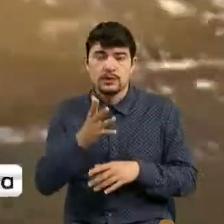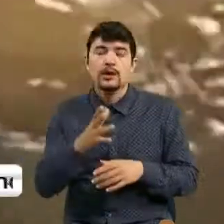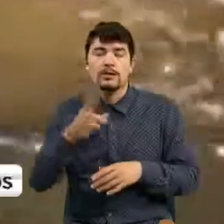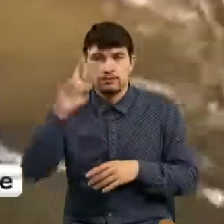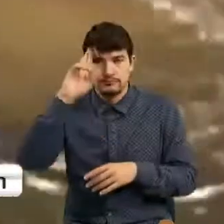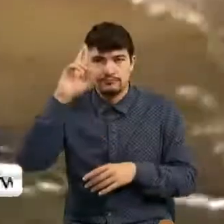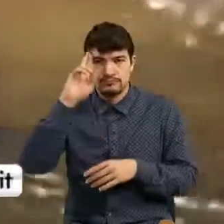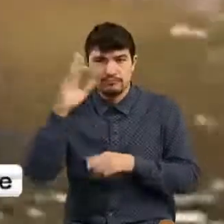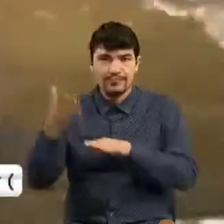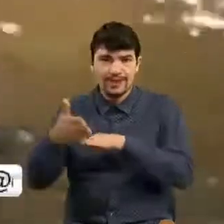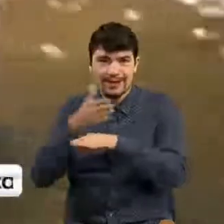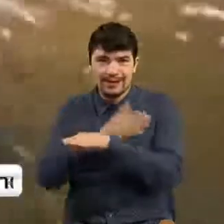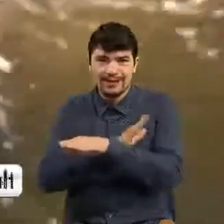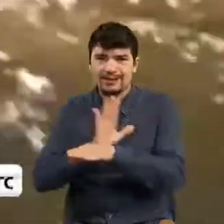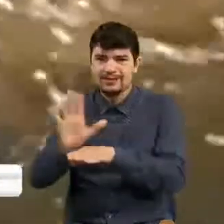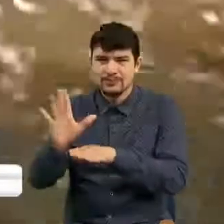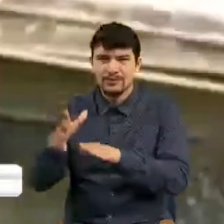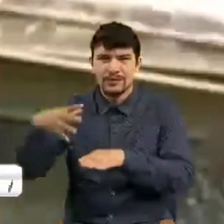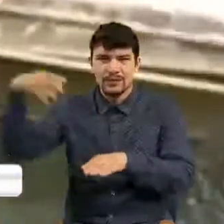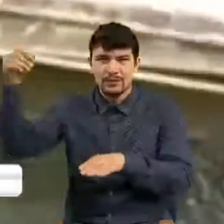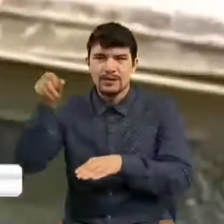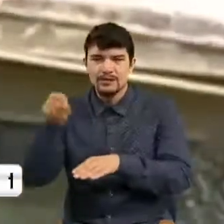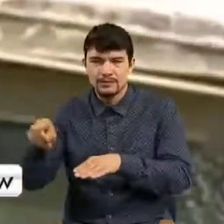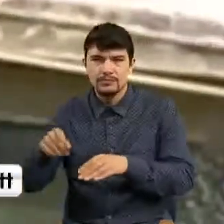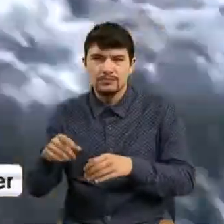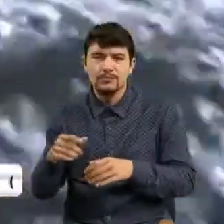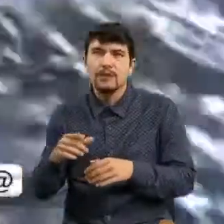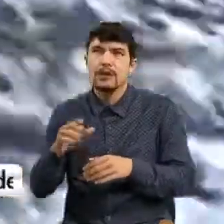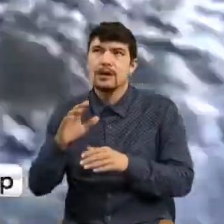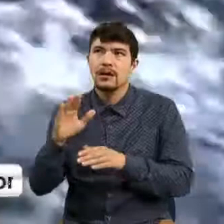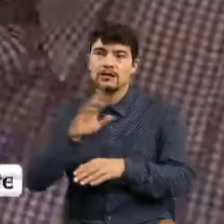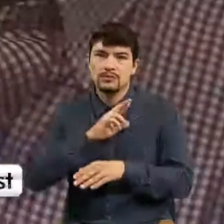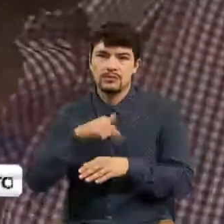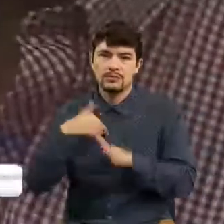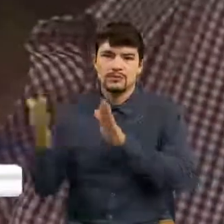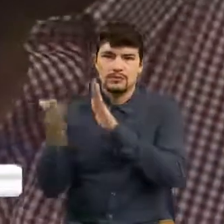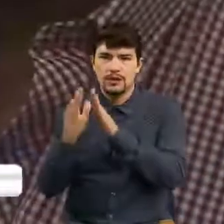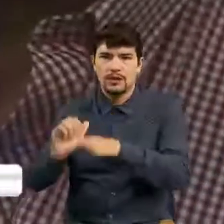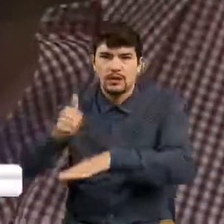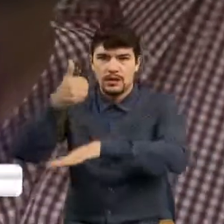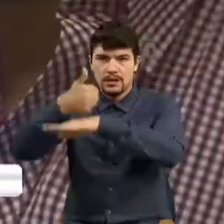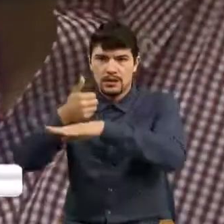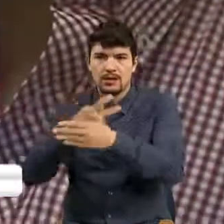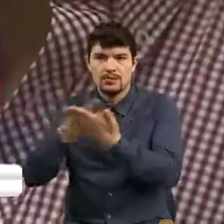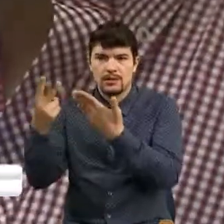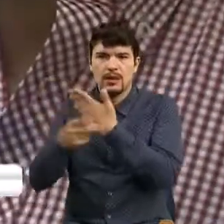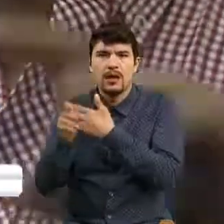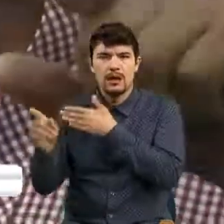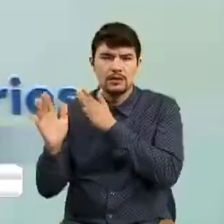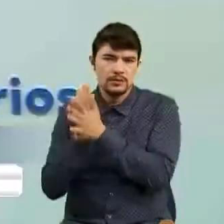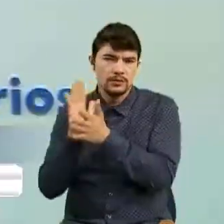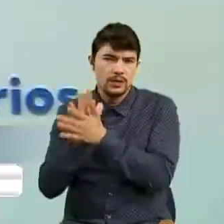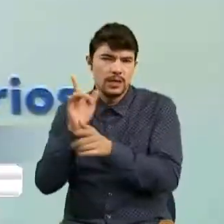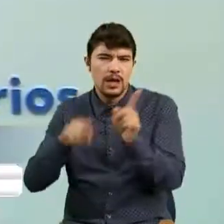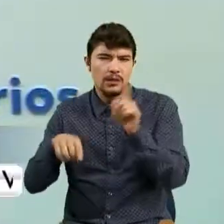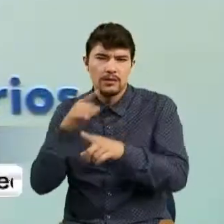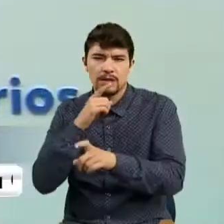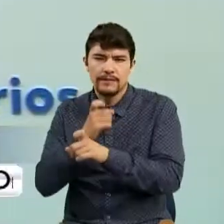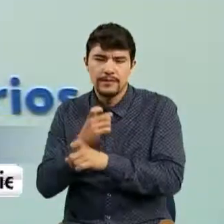Precisamente hablamos antes de su partida hacia la capital de la República con el gerente del proyecto, quien nos cuenta algunas dificultades que se han